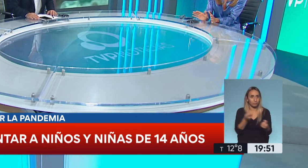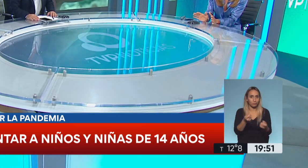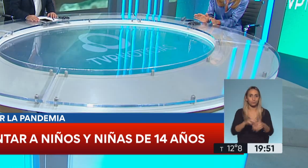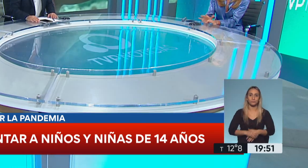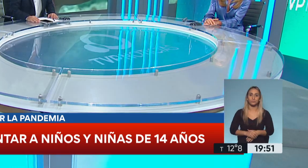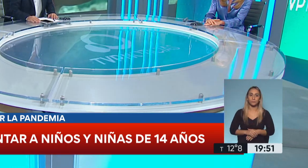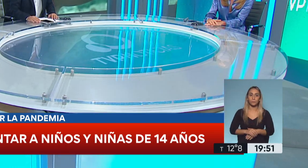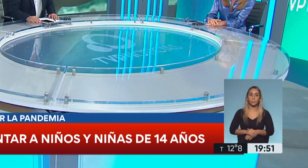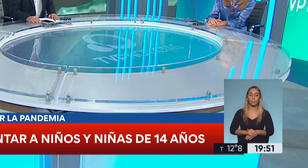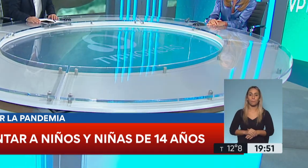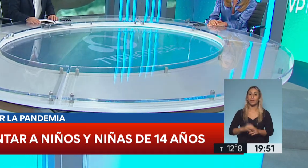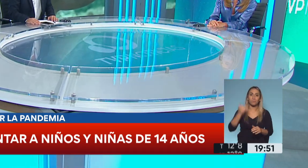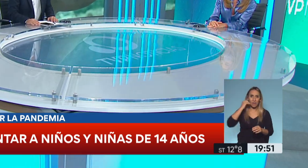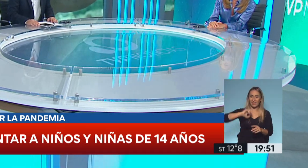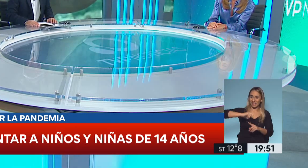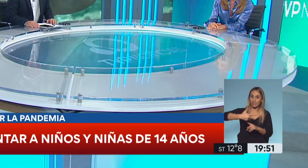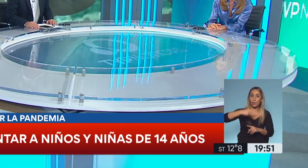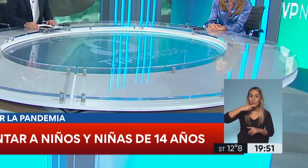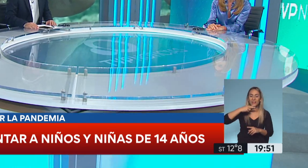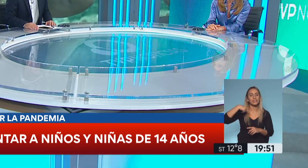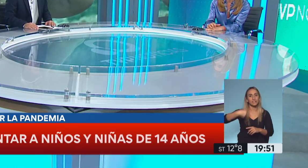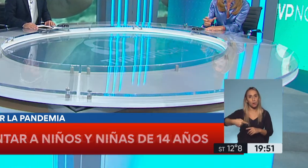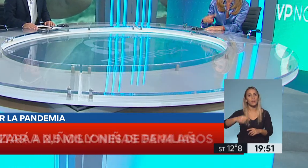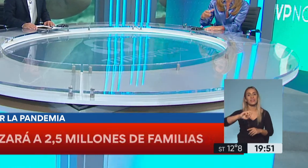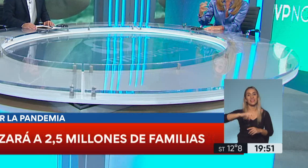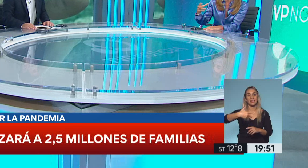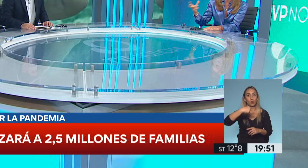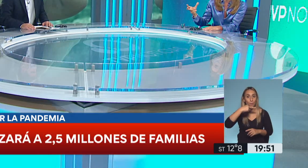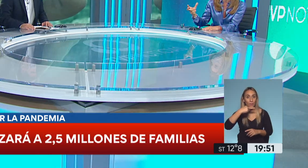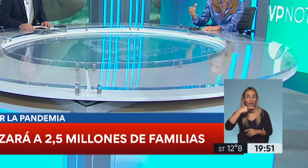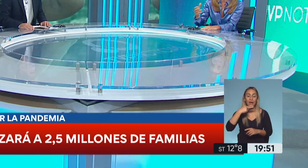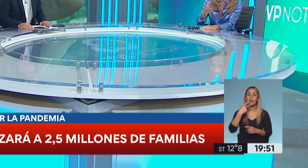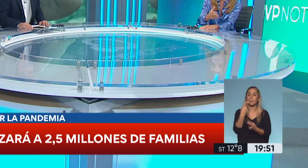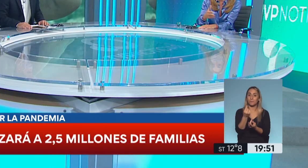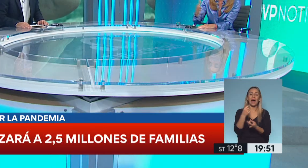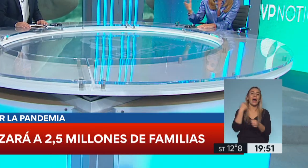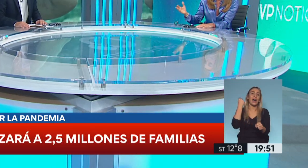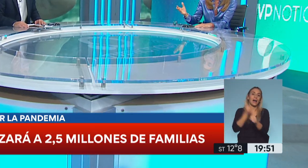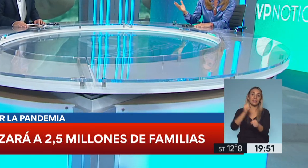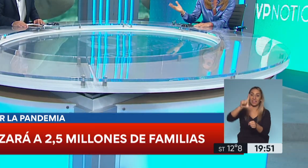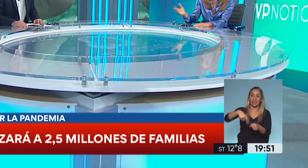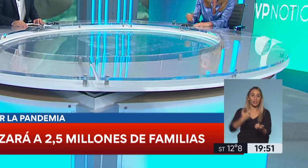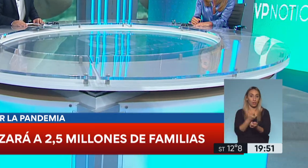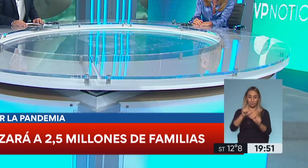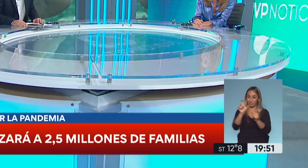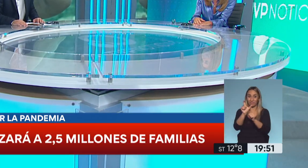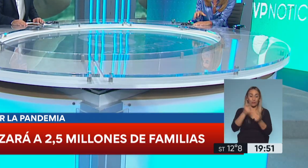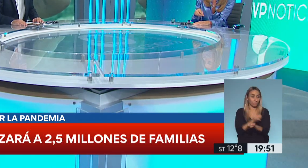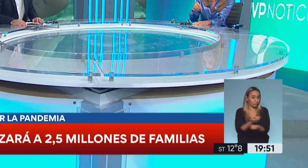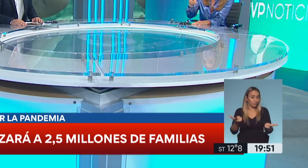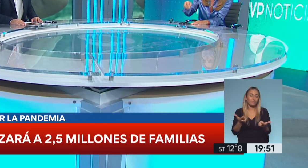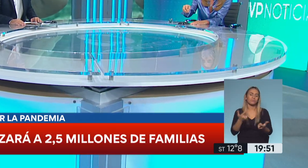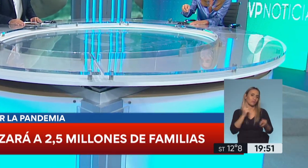haciendo? Tercer viernes de mayo, que es cuando se paga la tarjeta alimentar, hasta que esté la tarjeta físicamente, vamos a hacer lo que venimos haciendo con ANSES, con Fernanda